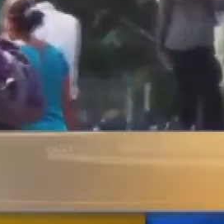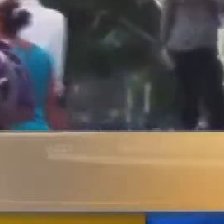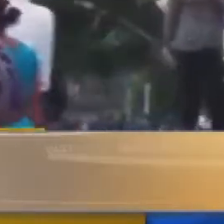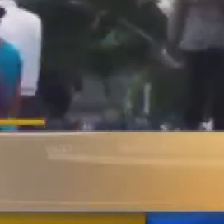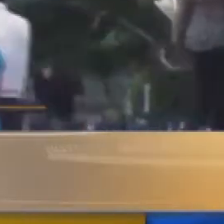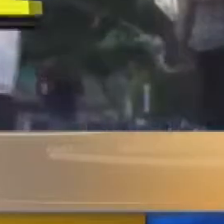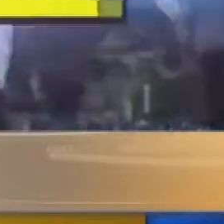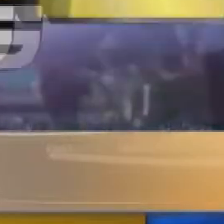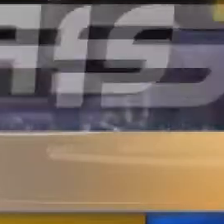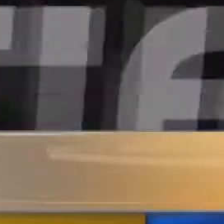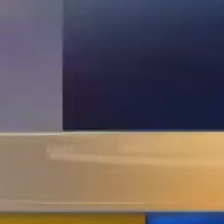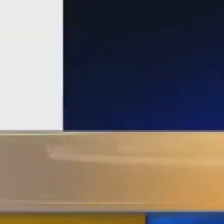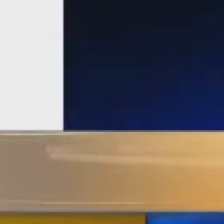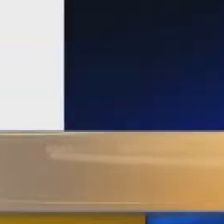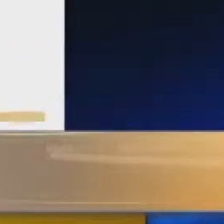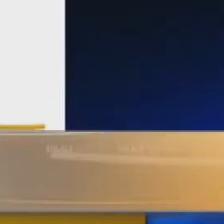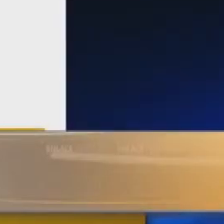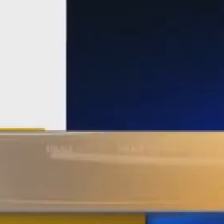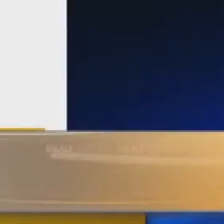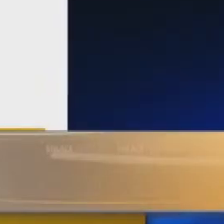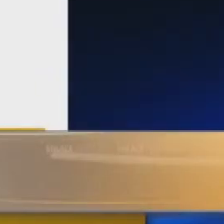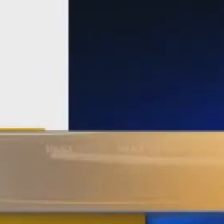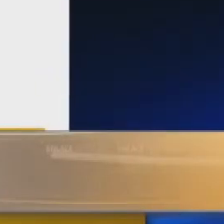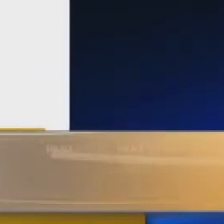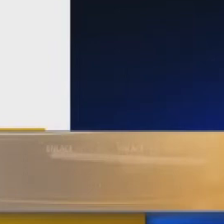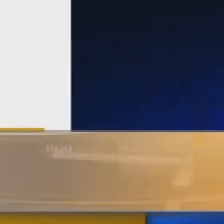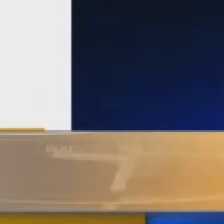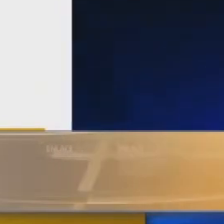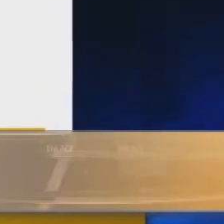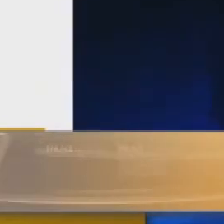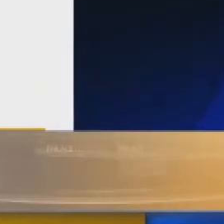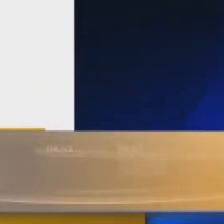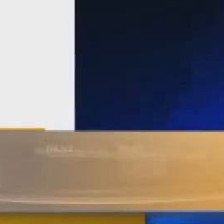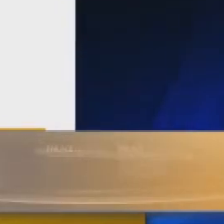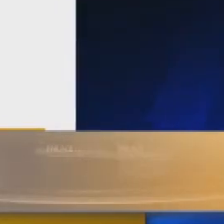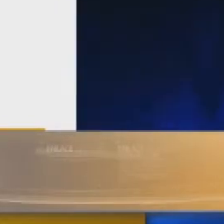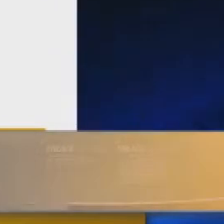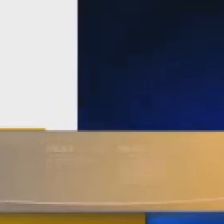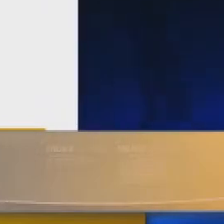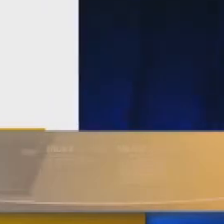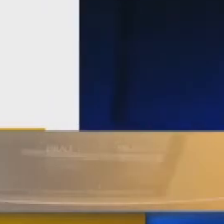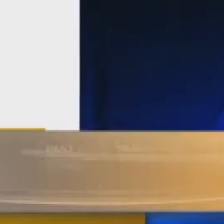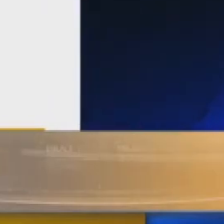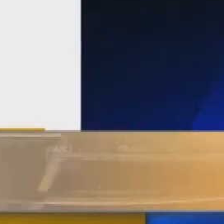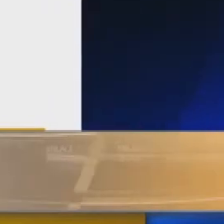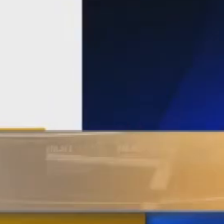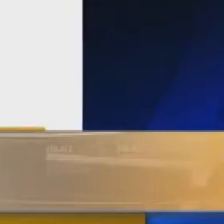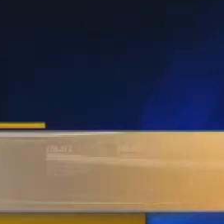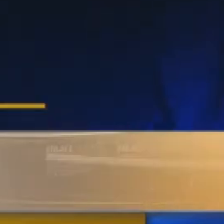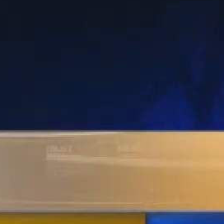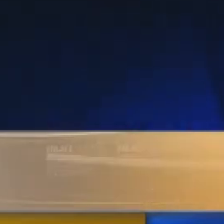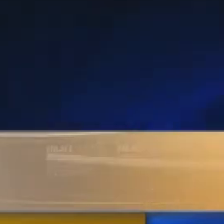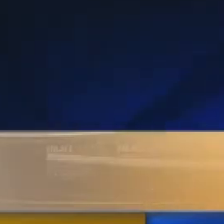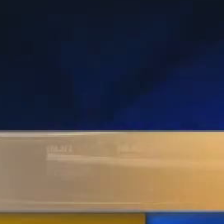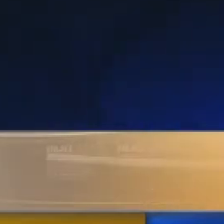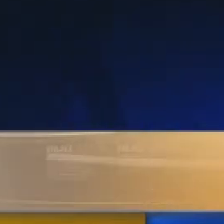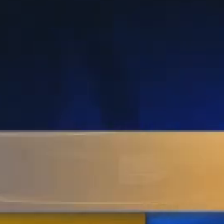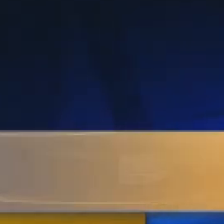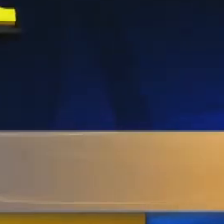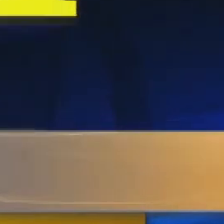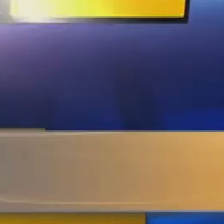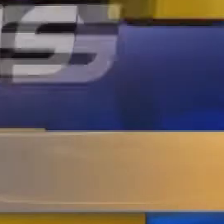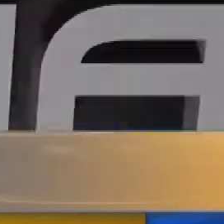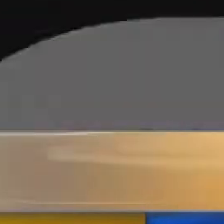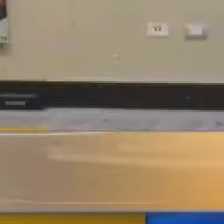afectan la fauna y la flora. En los deportes, Alianza Petrolera espera los resultados de los exámenes médicos del delantero Manuel Palacios para su